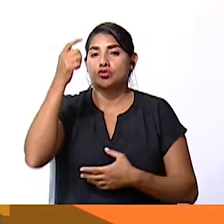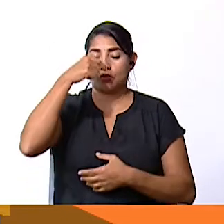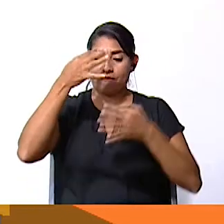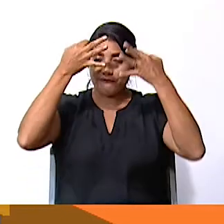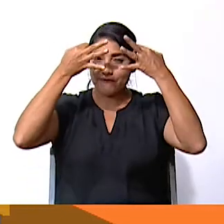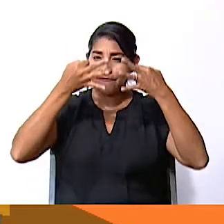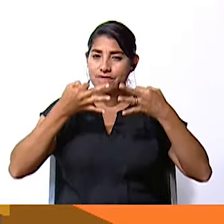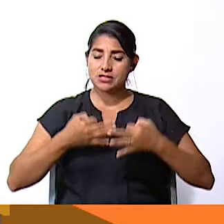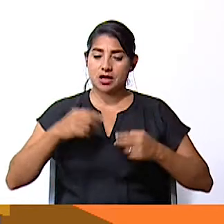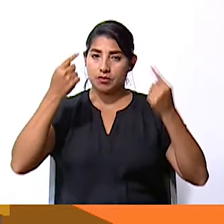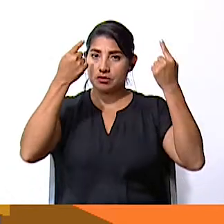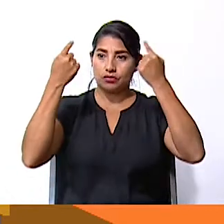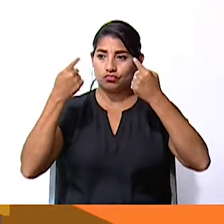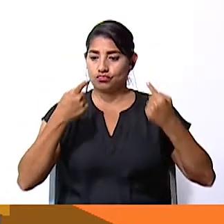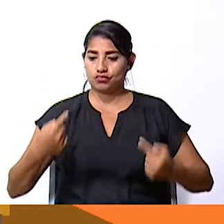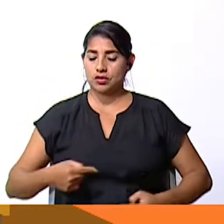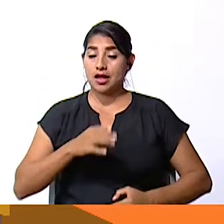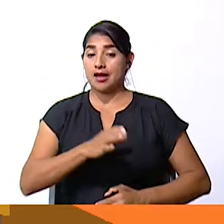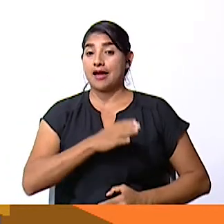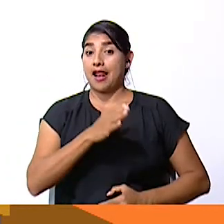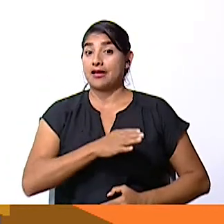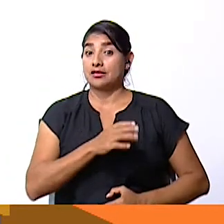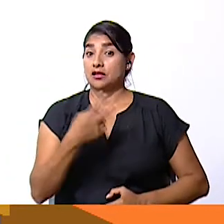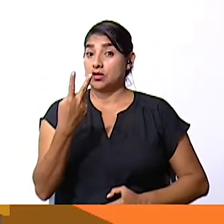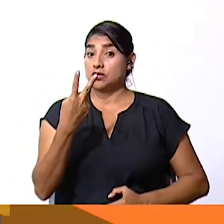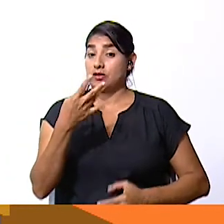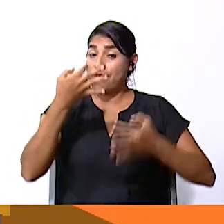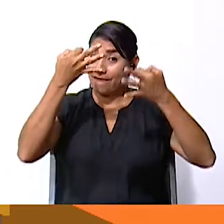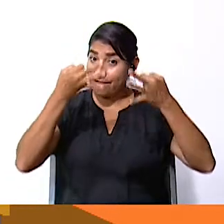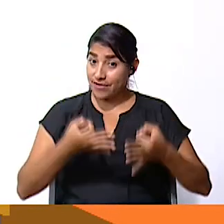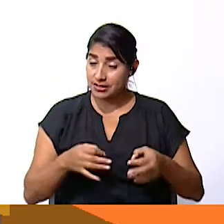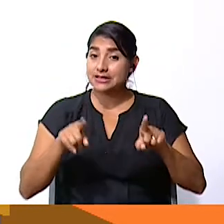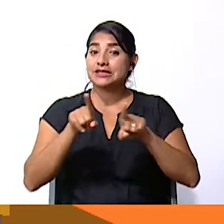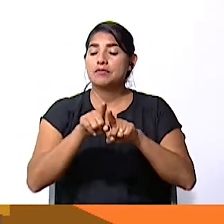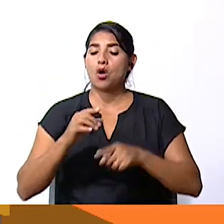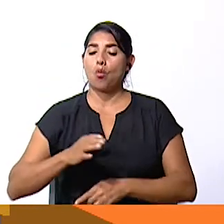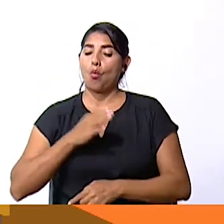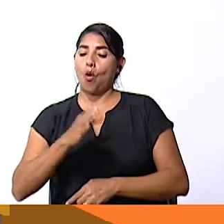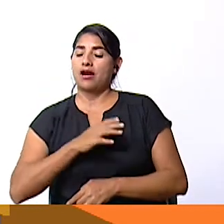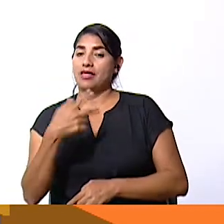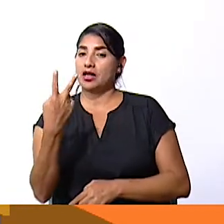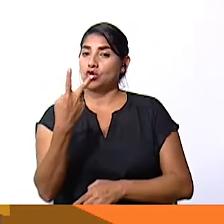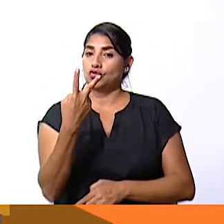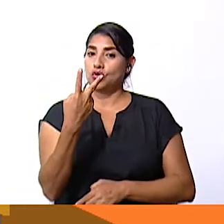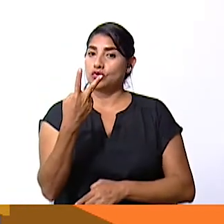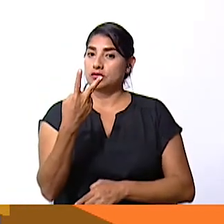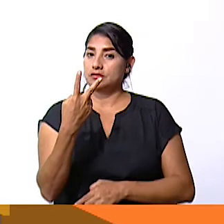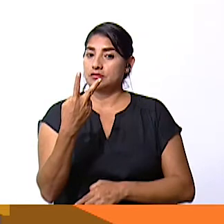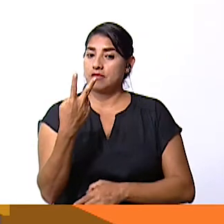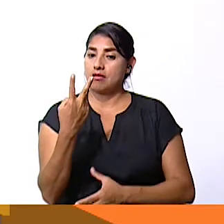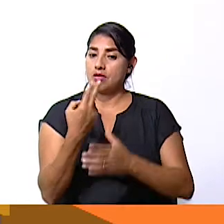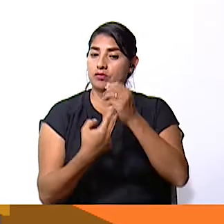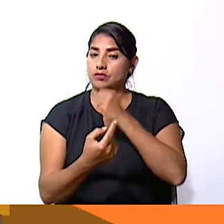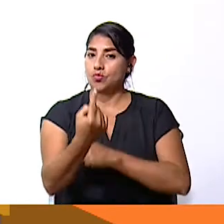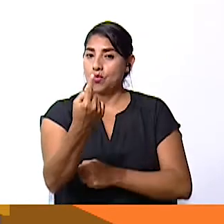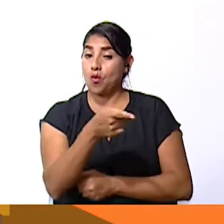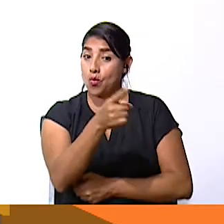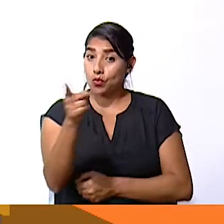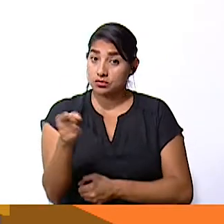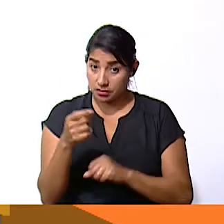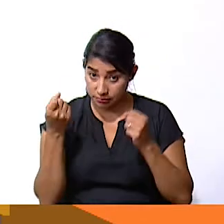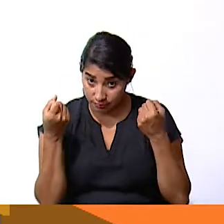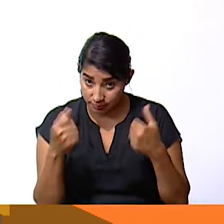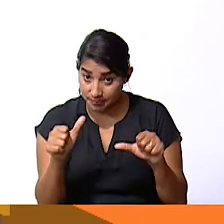donde mencionen esas características físicas y esas cualidades que los hace únicos.